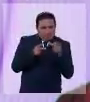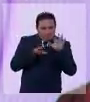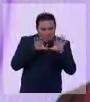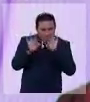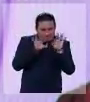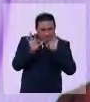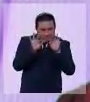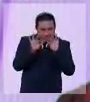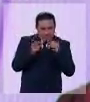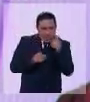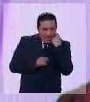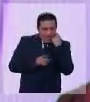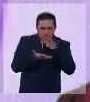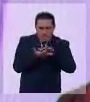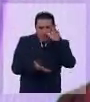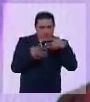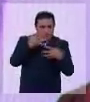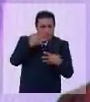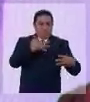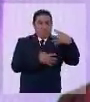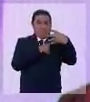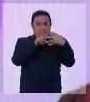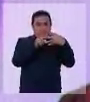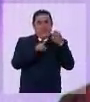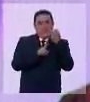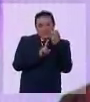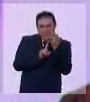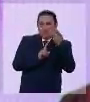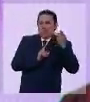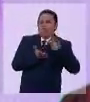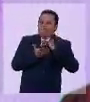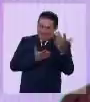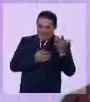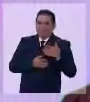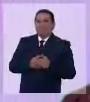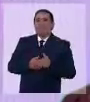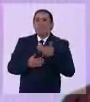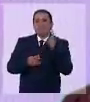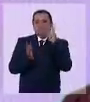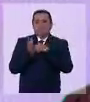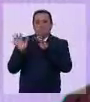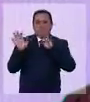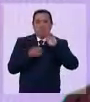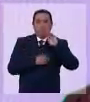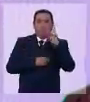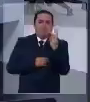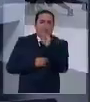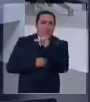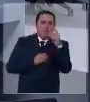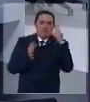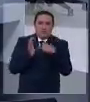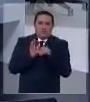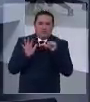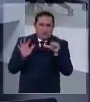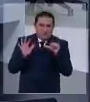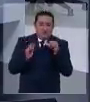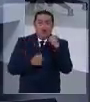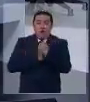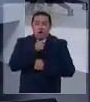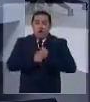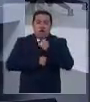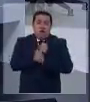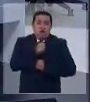con nosotros. Entre 1992 y 2016, el promedio de crecimiento cada año ha sido de